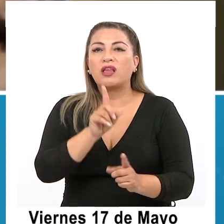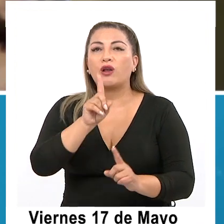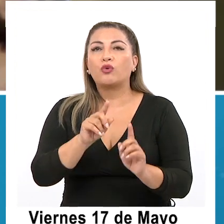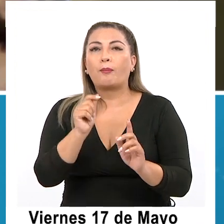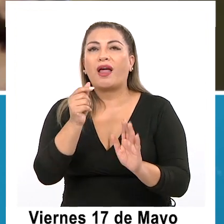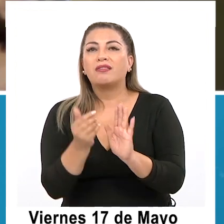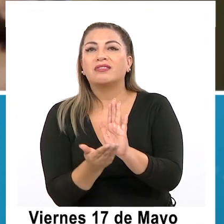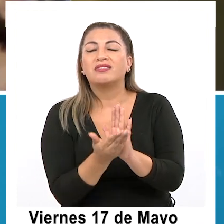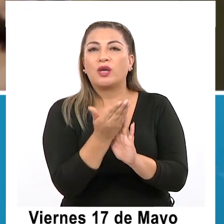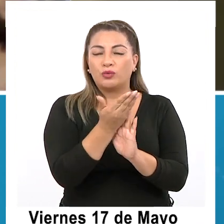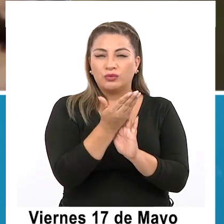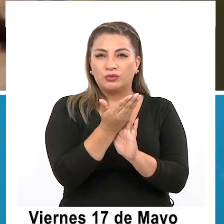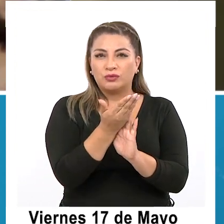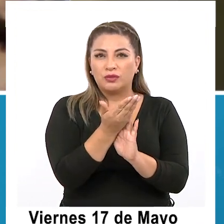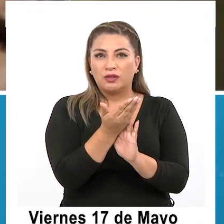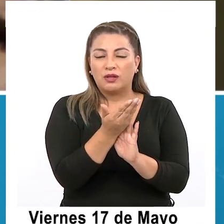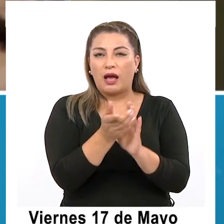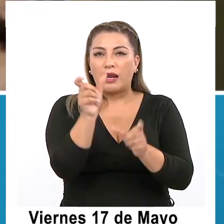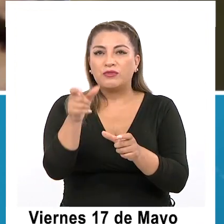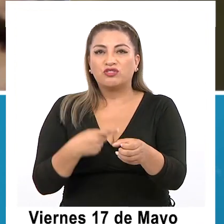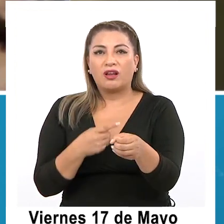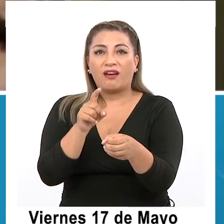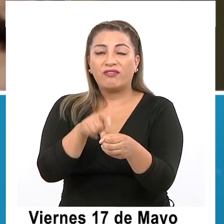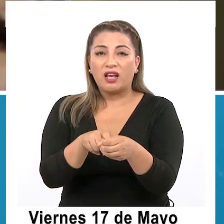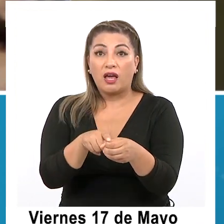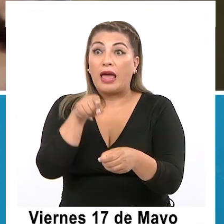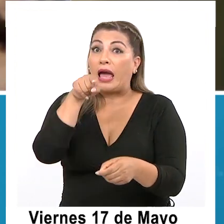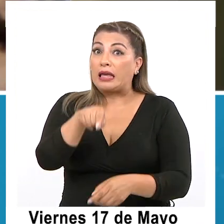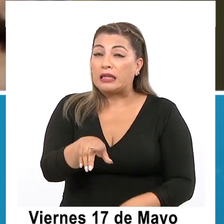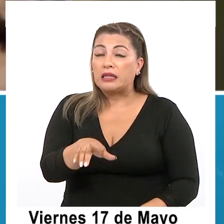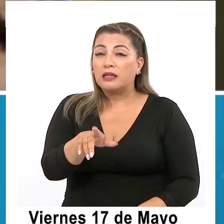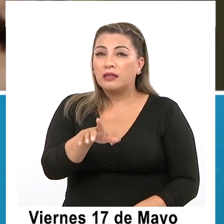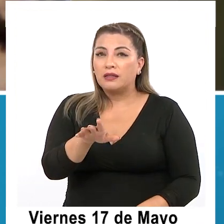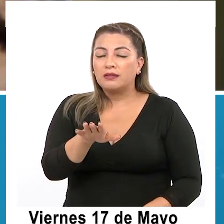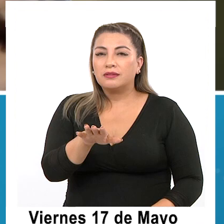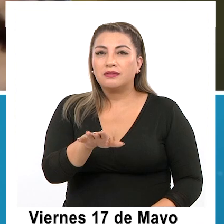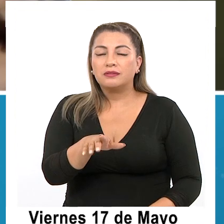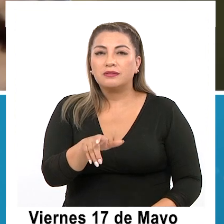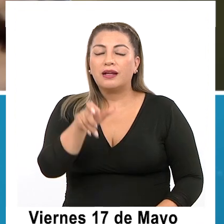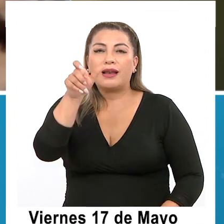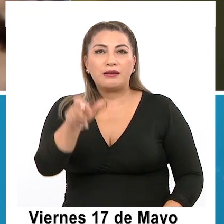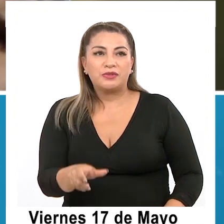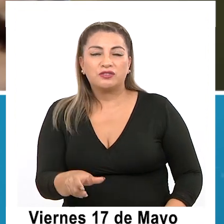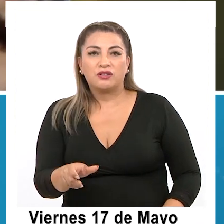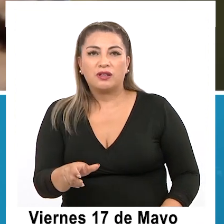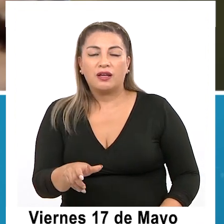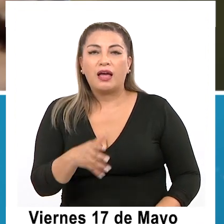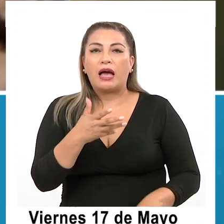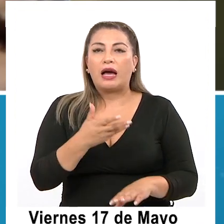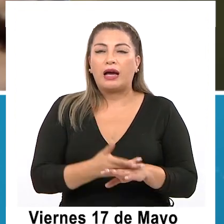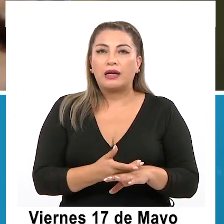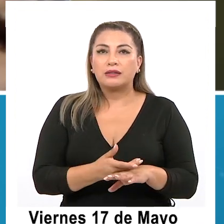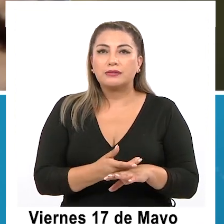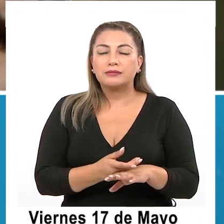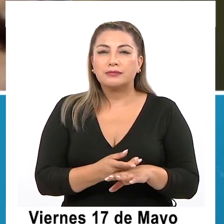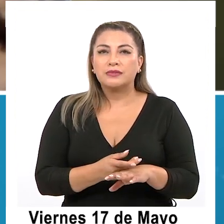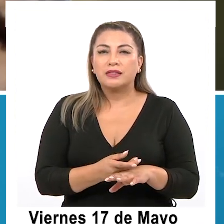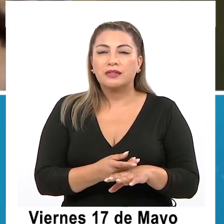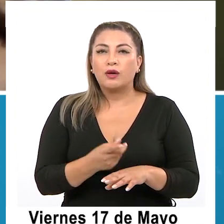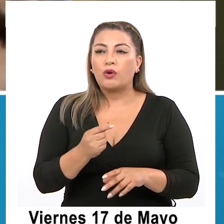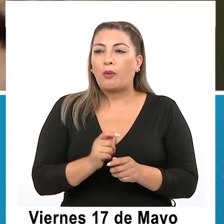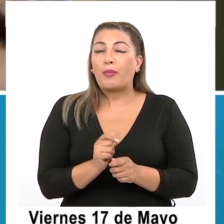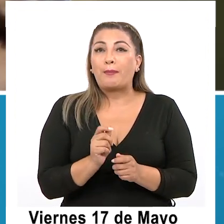ajustes a los afiliados y ahí los afiliados van a tener que recibir, ¿cierto?, una apertura de una